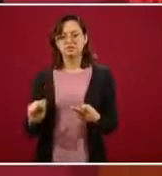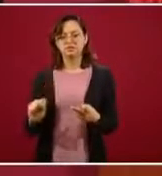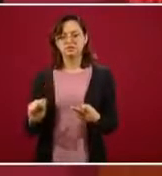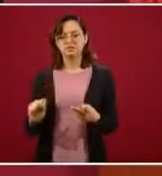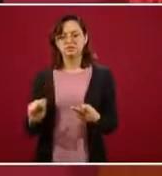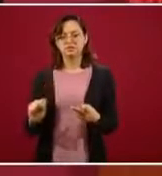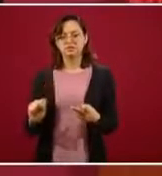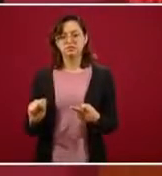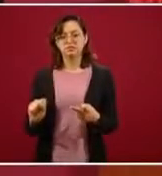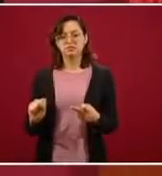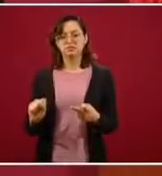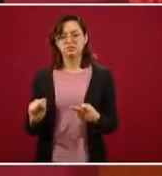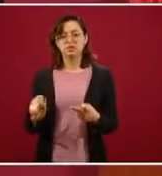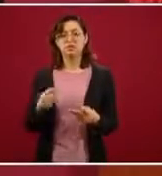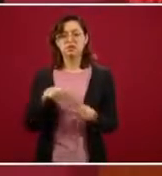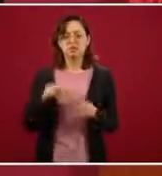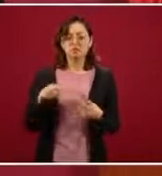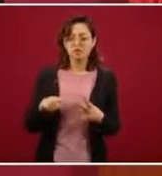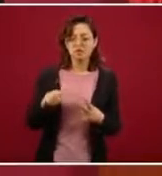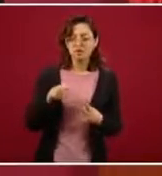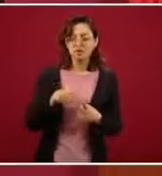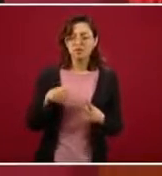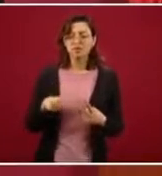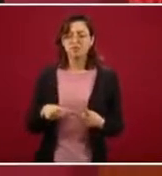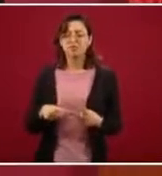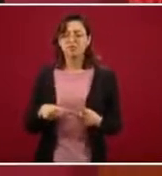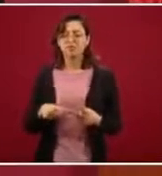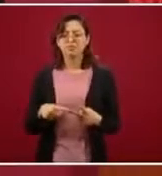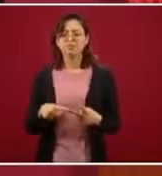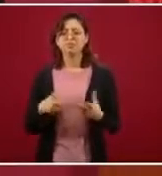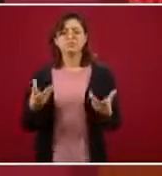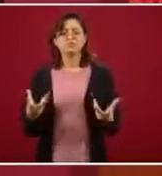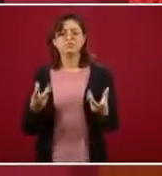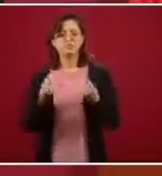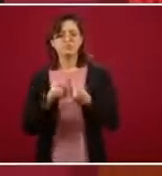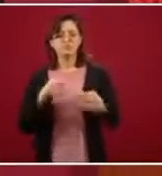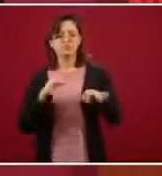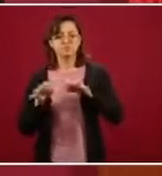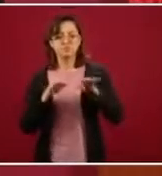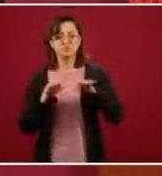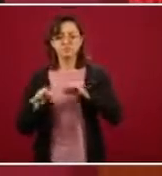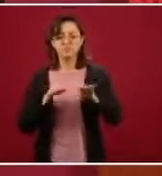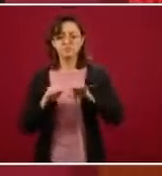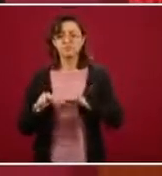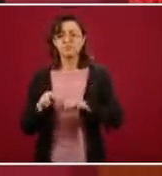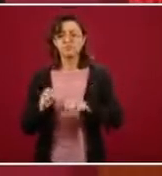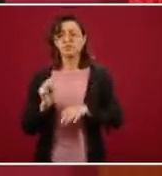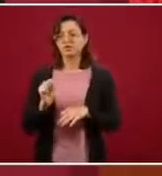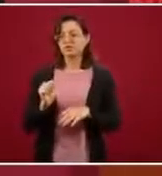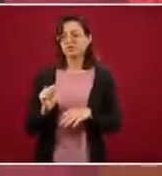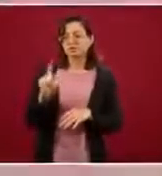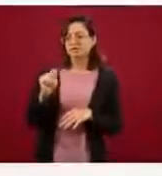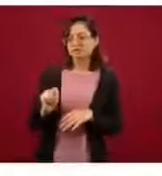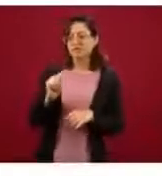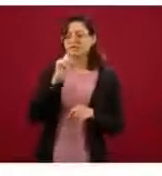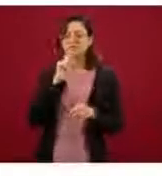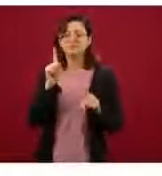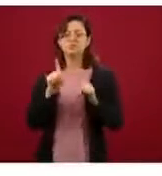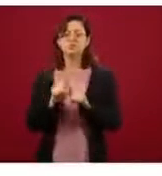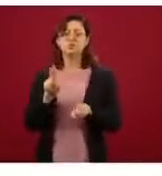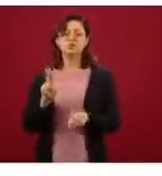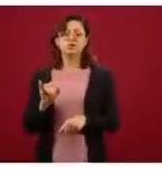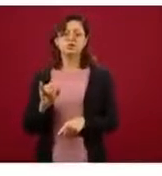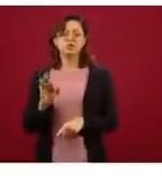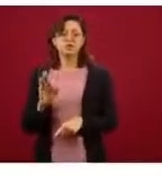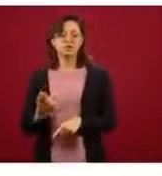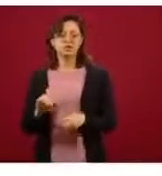del Gobierno de México han estado trabajando en manera conjunta con el Servicio de Administración Tributaria, con la Unidad de Inteligencia Financiera, con la